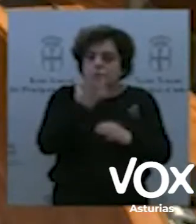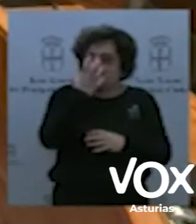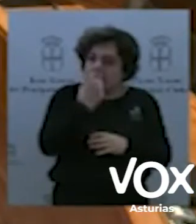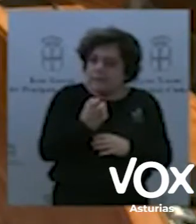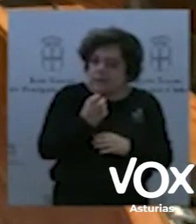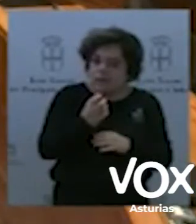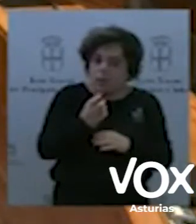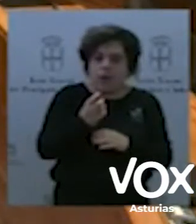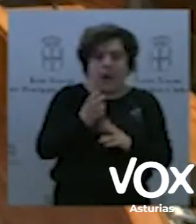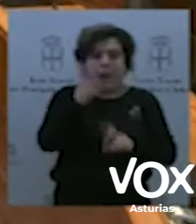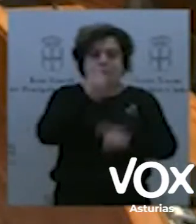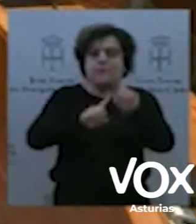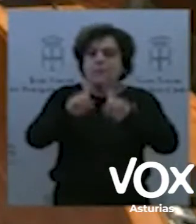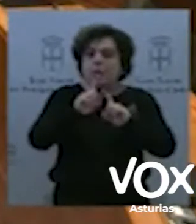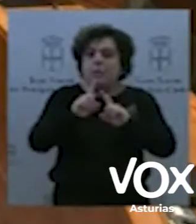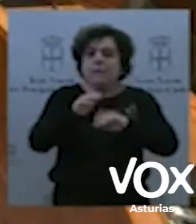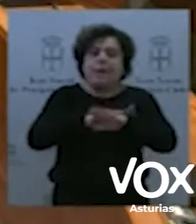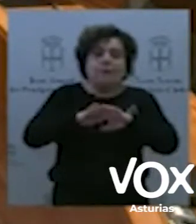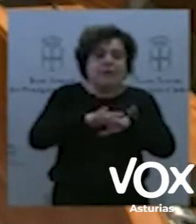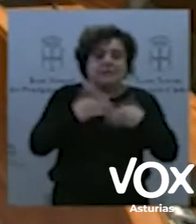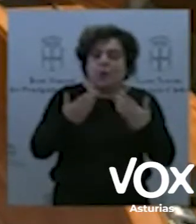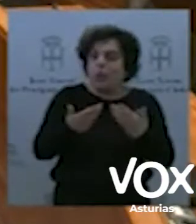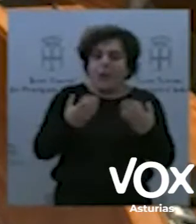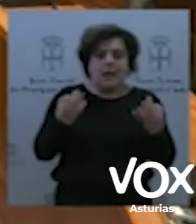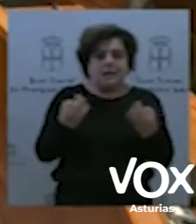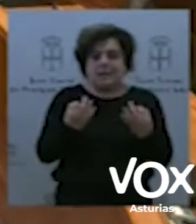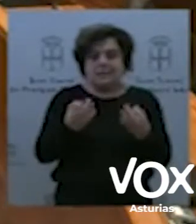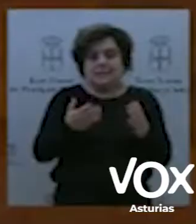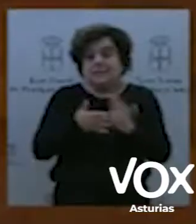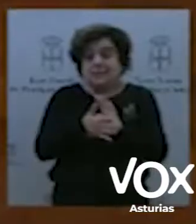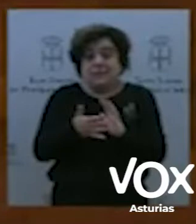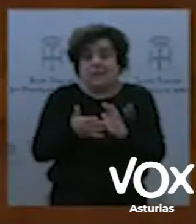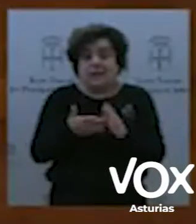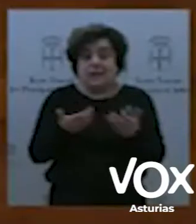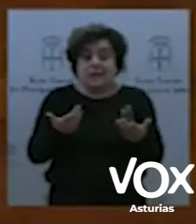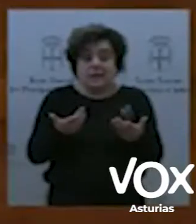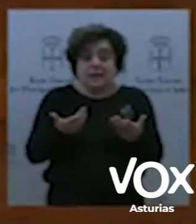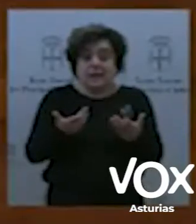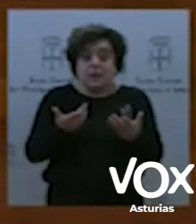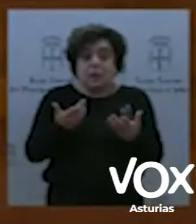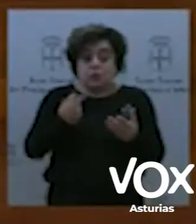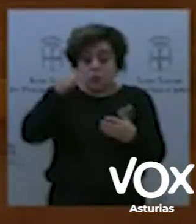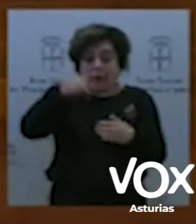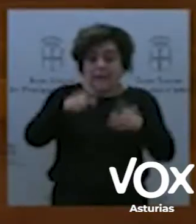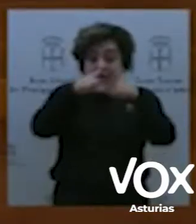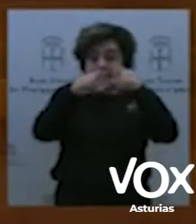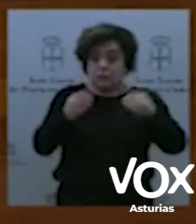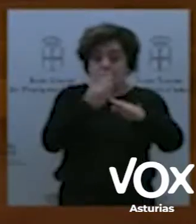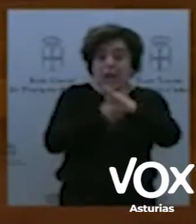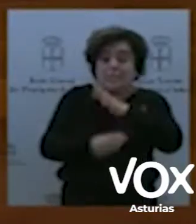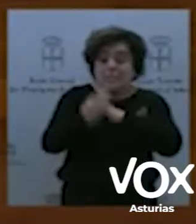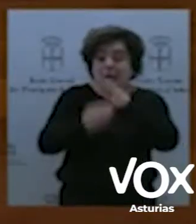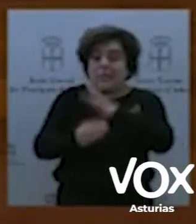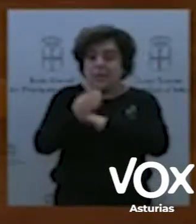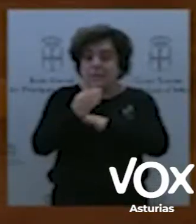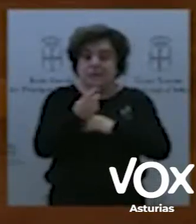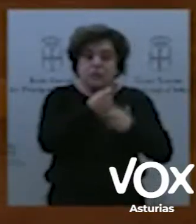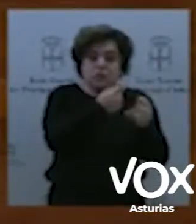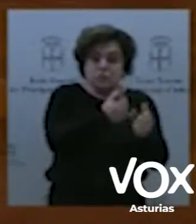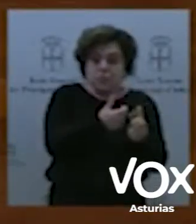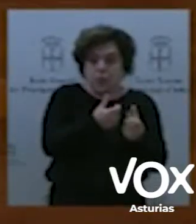que la ausencia de nacimientos en nuestra región frente a un envejecimiento de la población cada vez